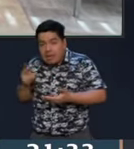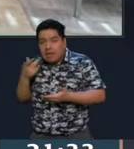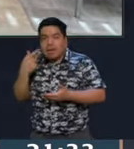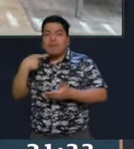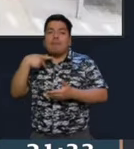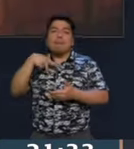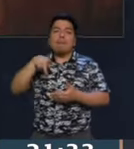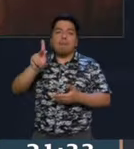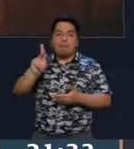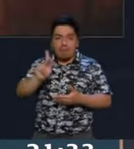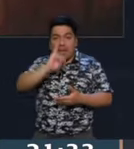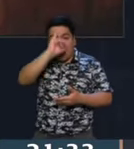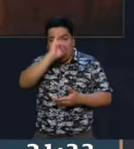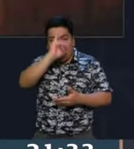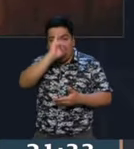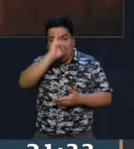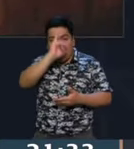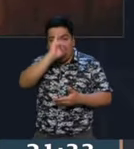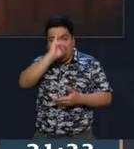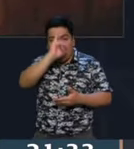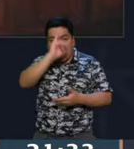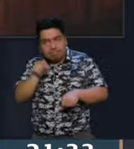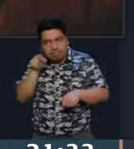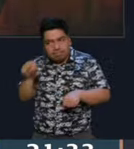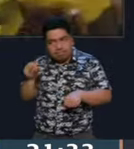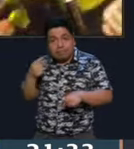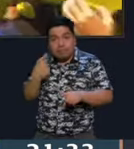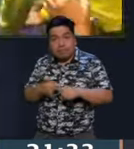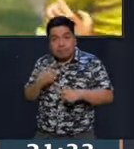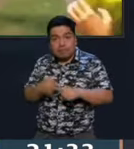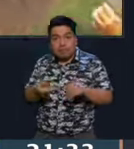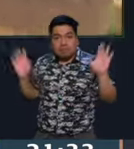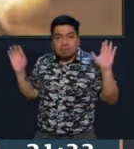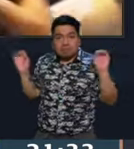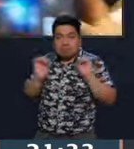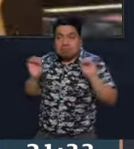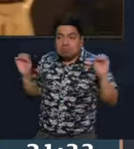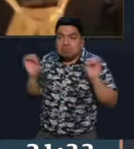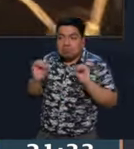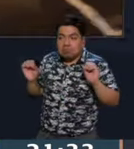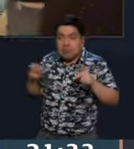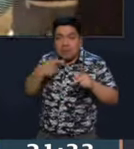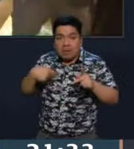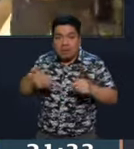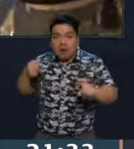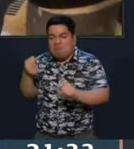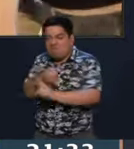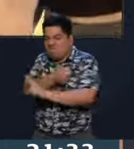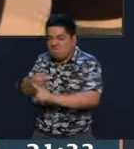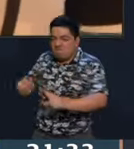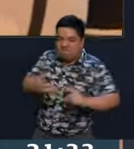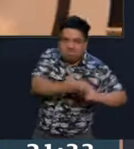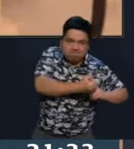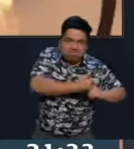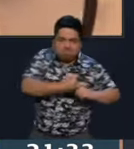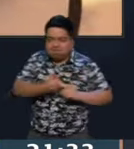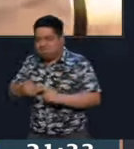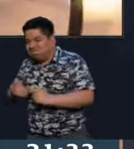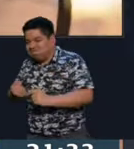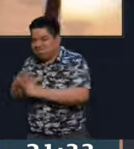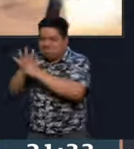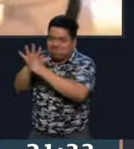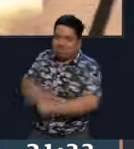se podrá allanar una misión diplomática con el permiso del jefe de la misión diplomática. ¿Y qué fue lo que hicieron?